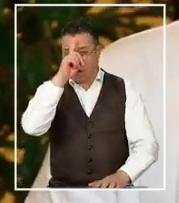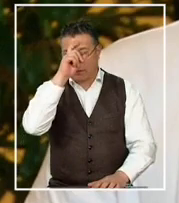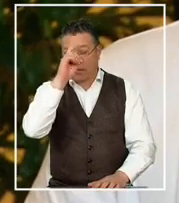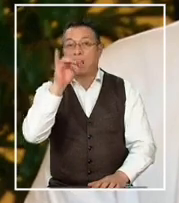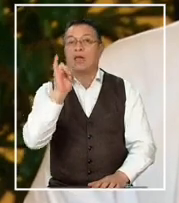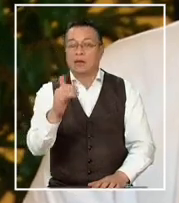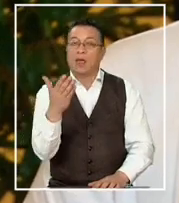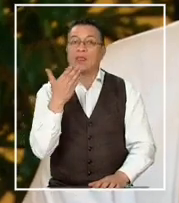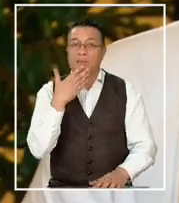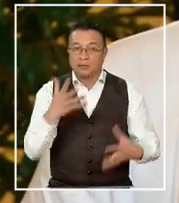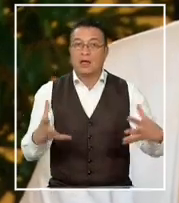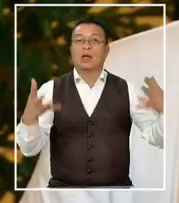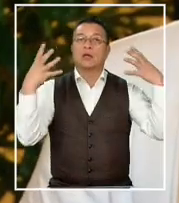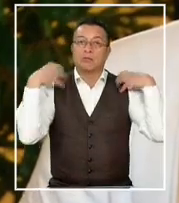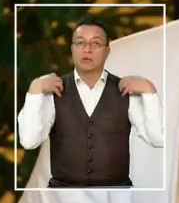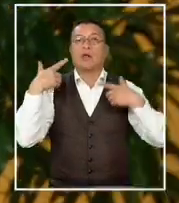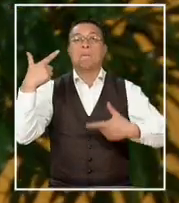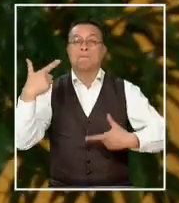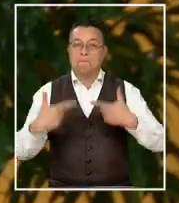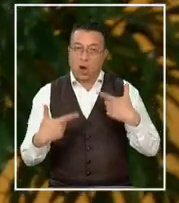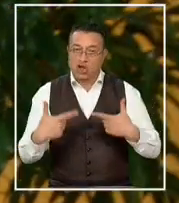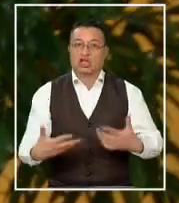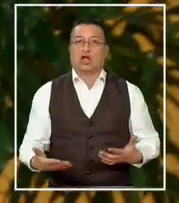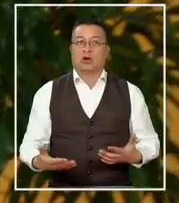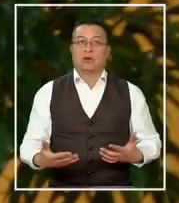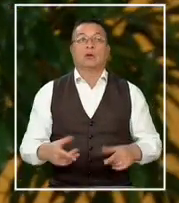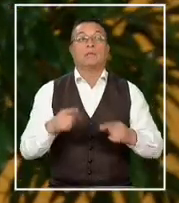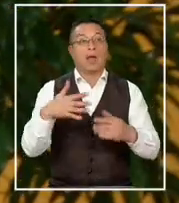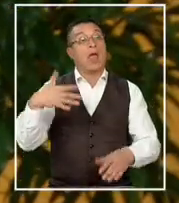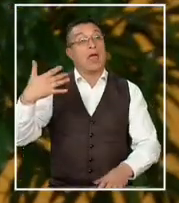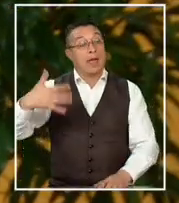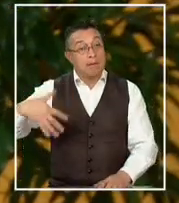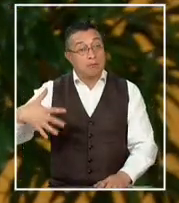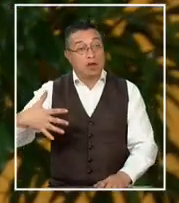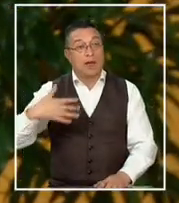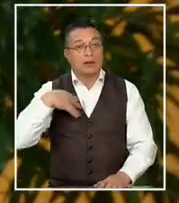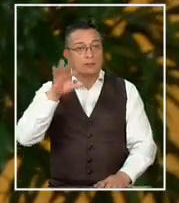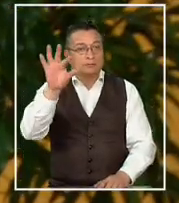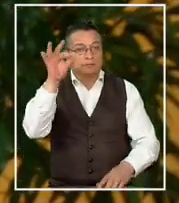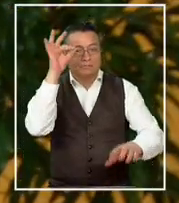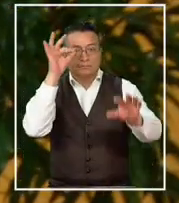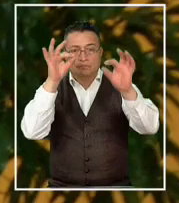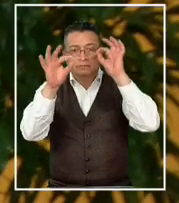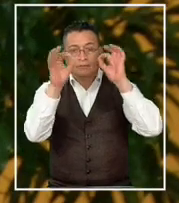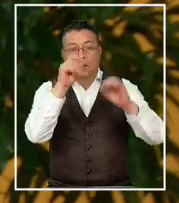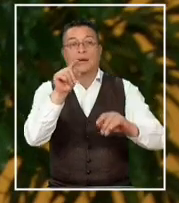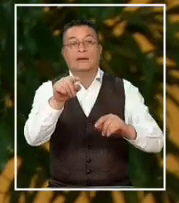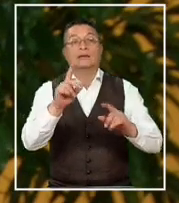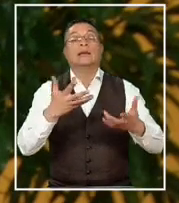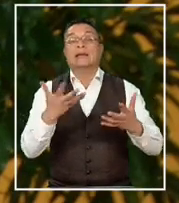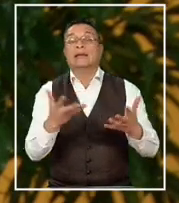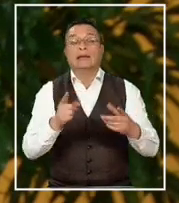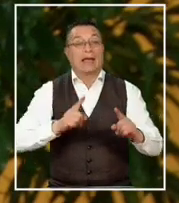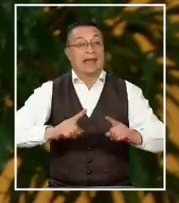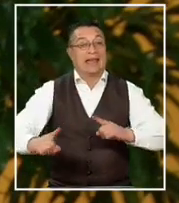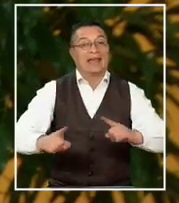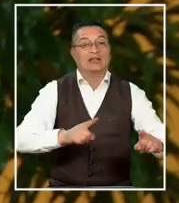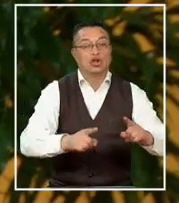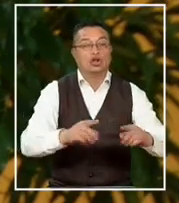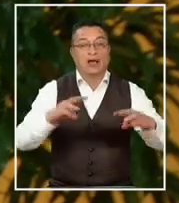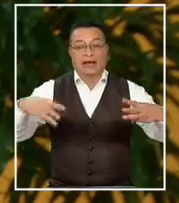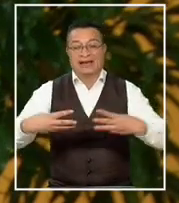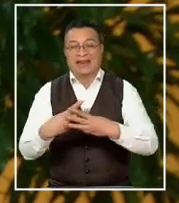tienen que existir responsabilidades políticas. Es importante determinar que eso tiene que ver con gestión, tiene que ver con